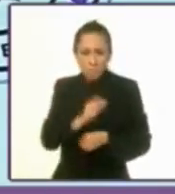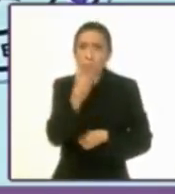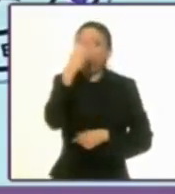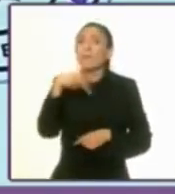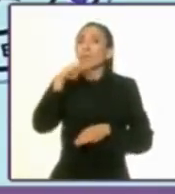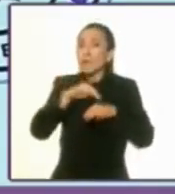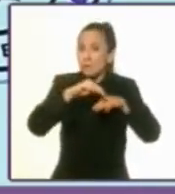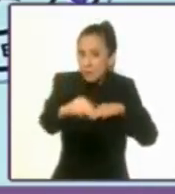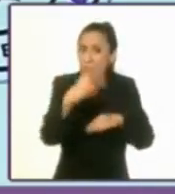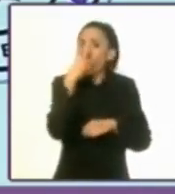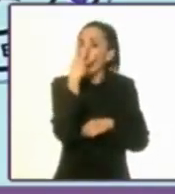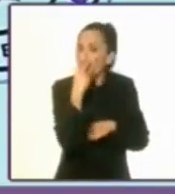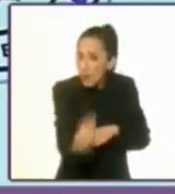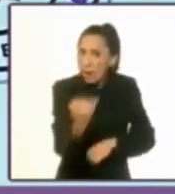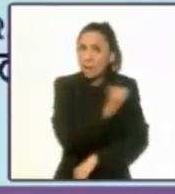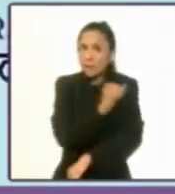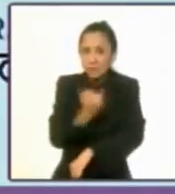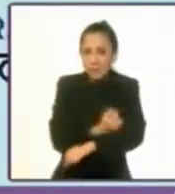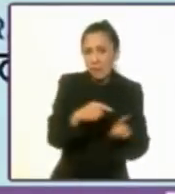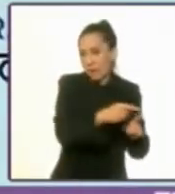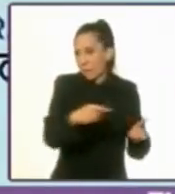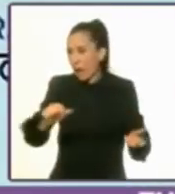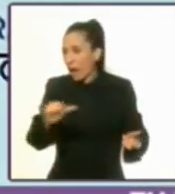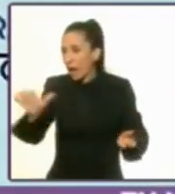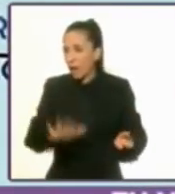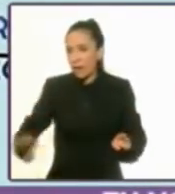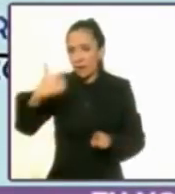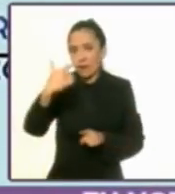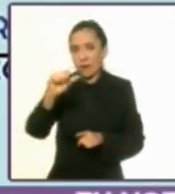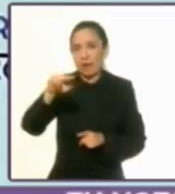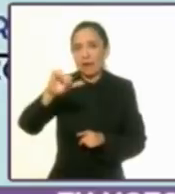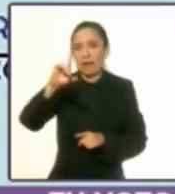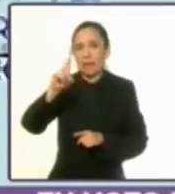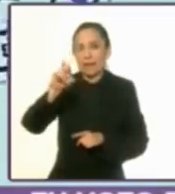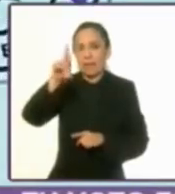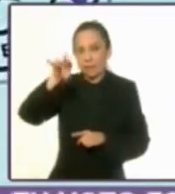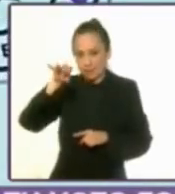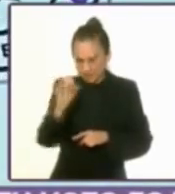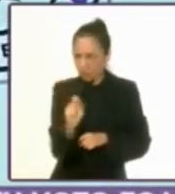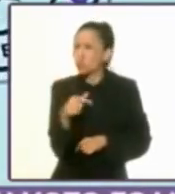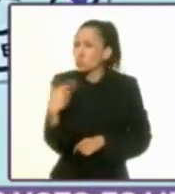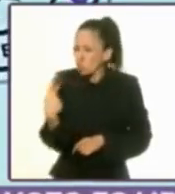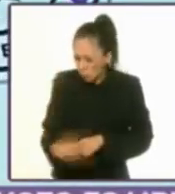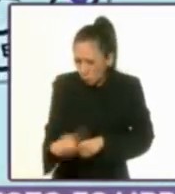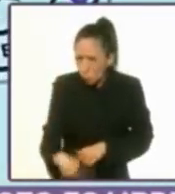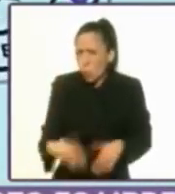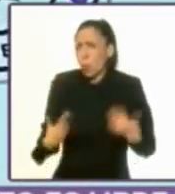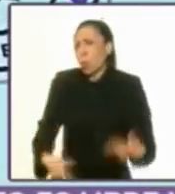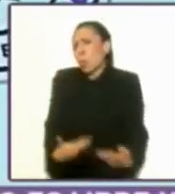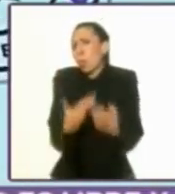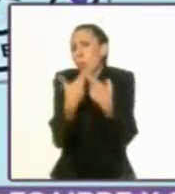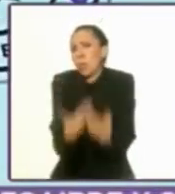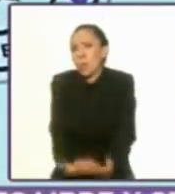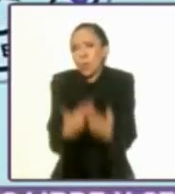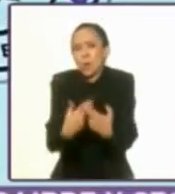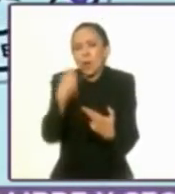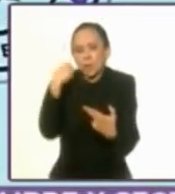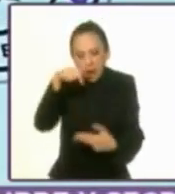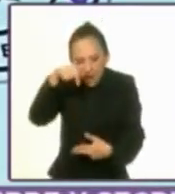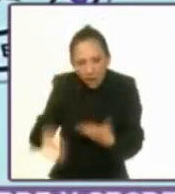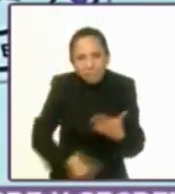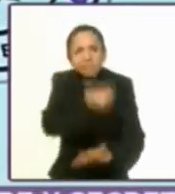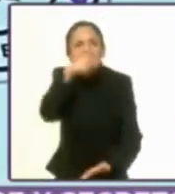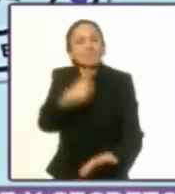hasta llegar a ganaderos tenemos absolutamente todo para hacer de esta ciudad una ciudad inolvidable